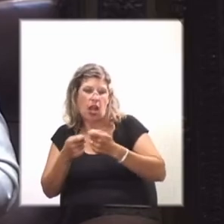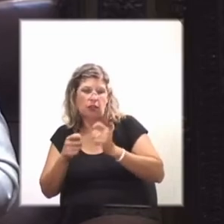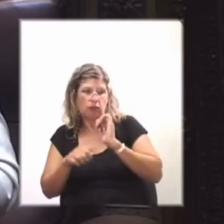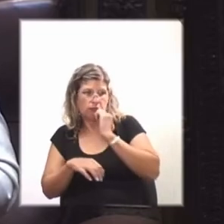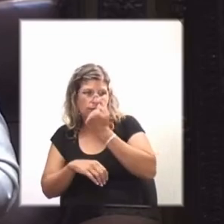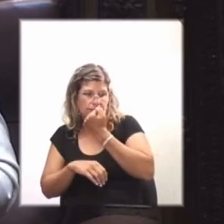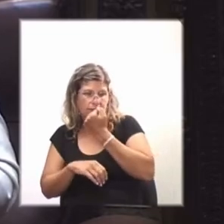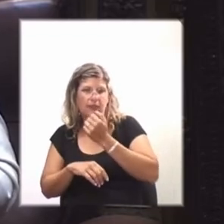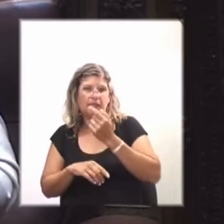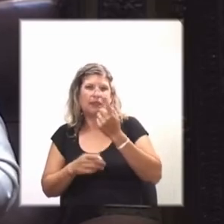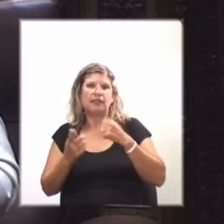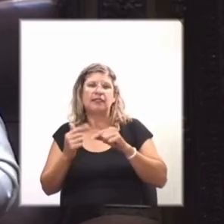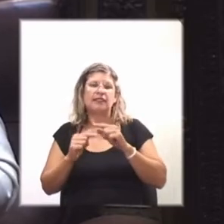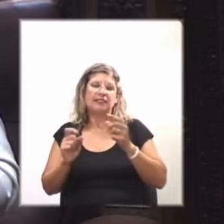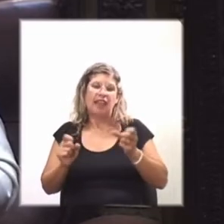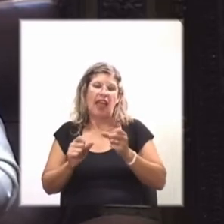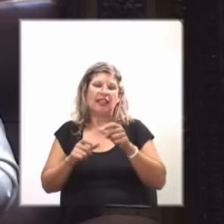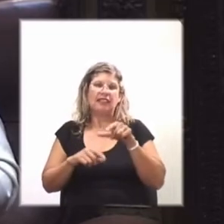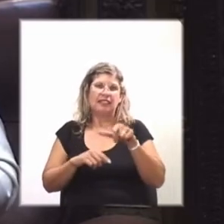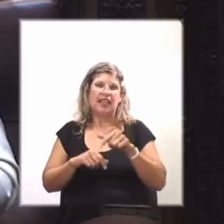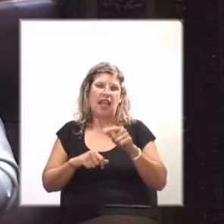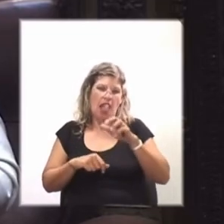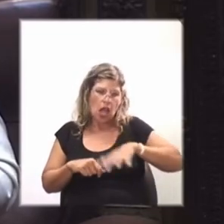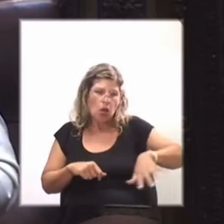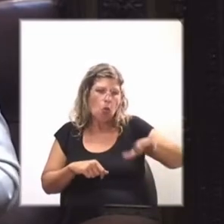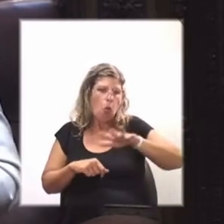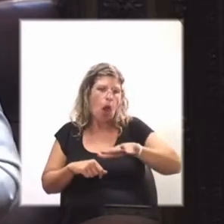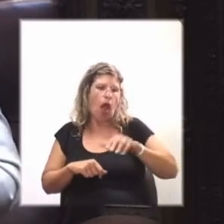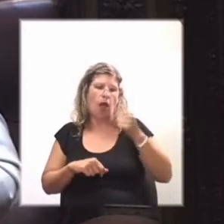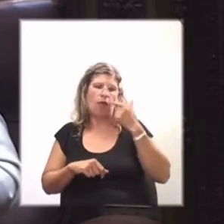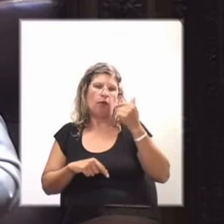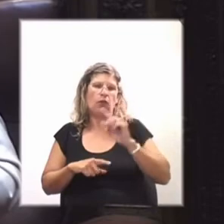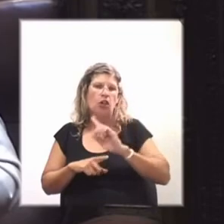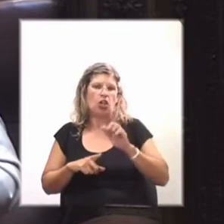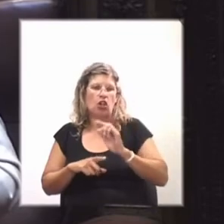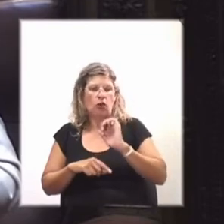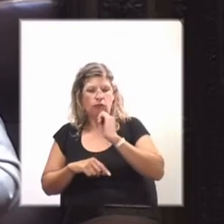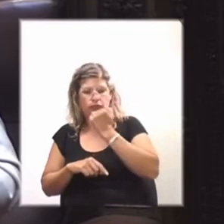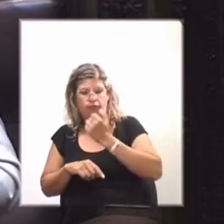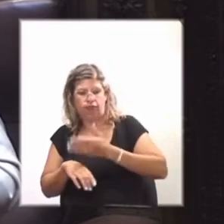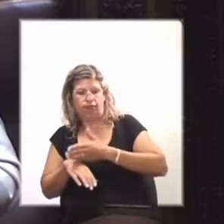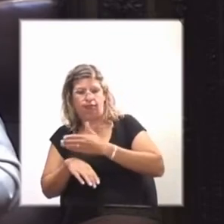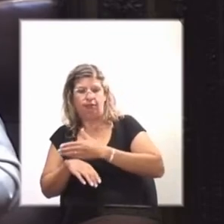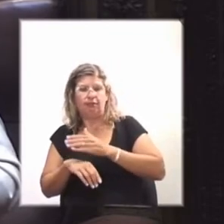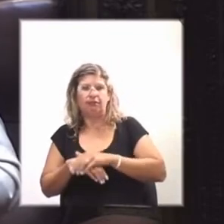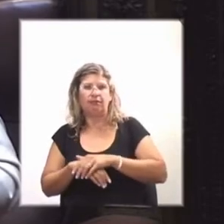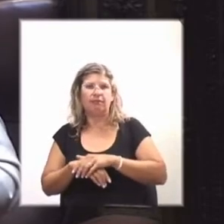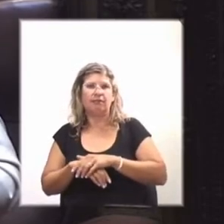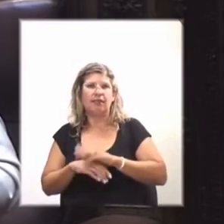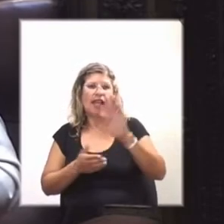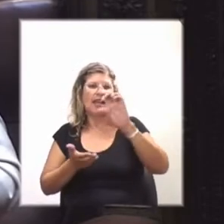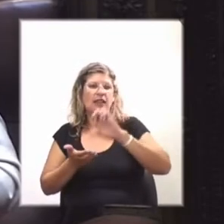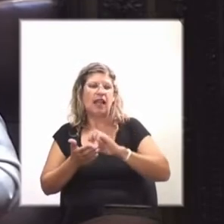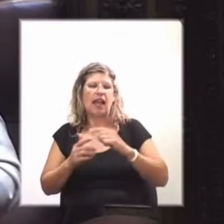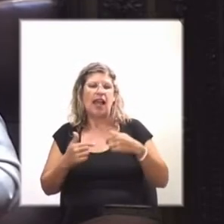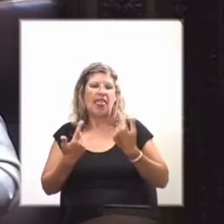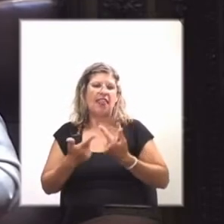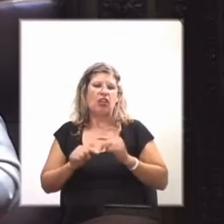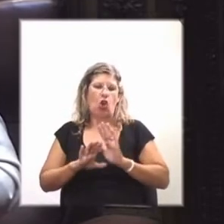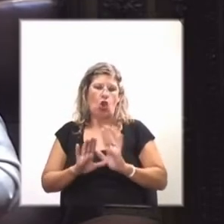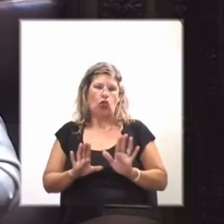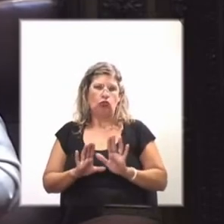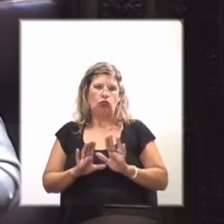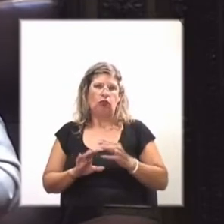oculta, sino del pueblo y no de la transacción reservada a pocos. La patria es de todos, decíamos en